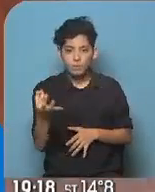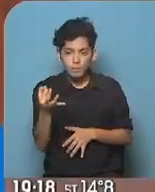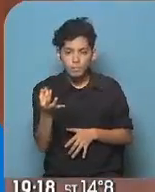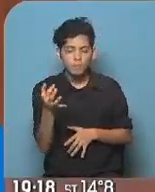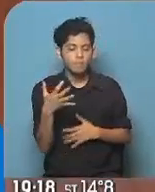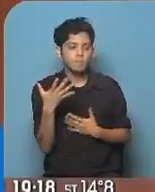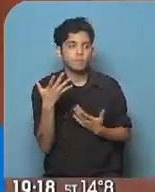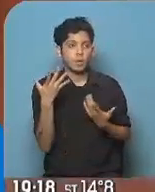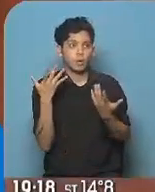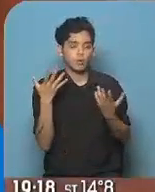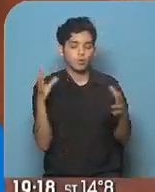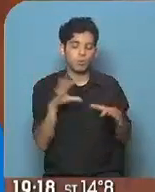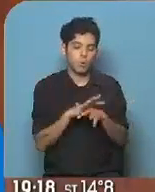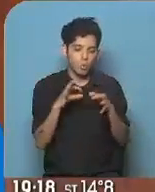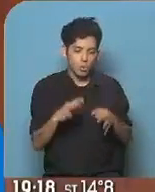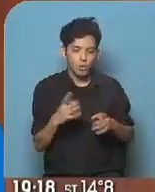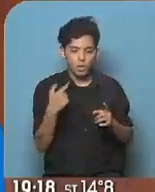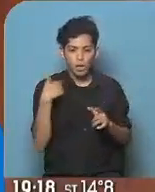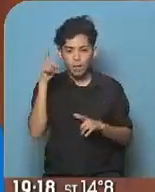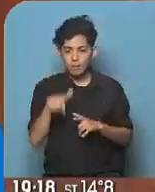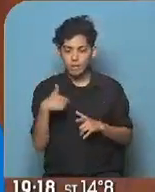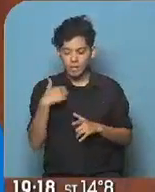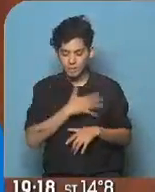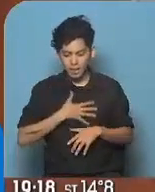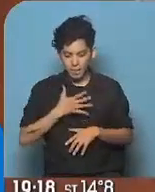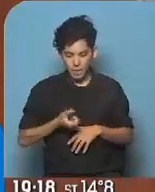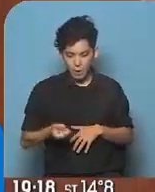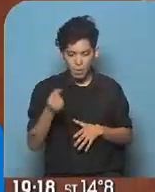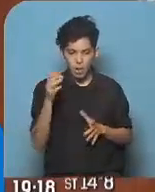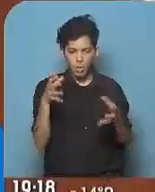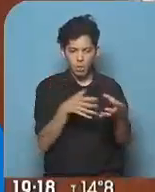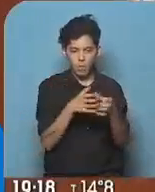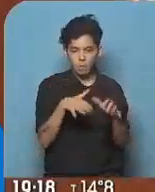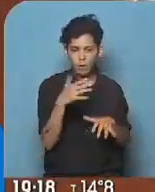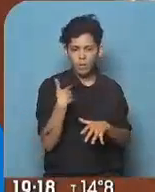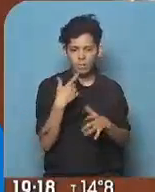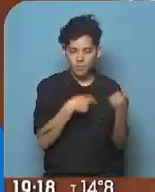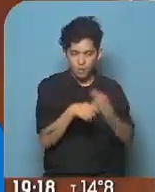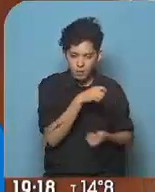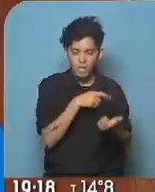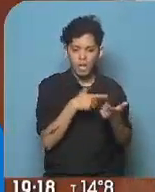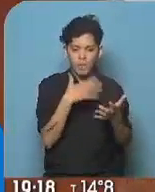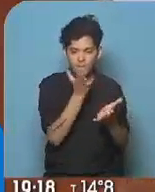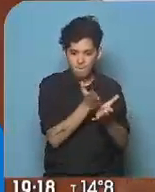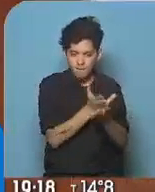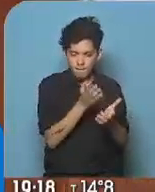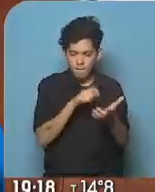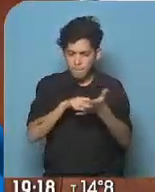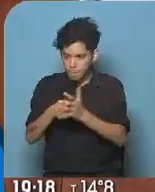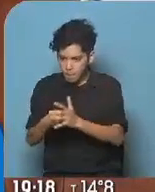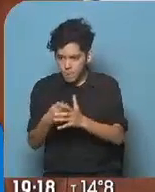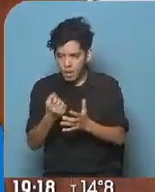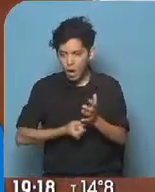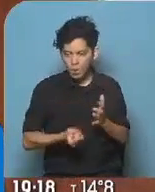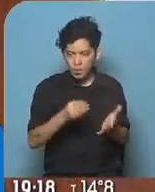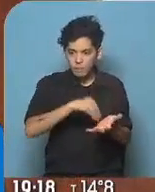la población en general sienta que el ajuste ya está y los sectores más ortodoxos en los sectores del mercado es justamente presionarán por un ajuste mucho